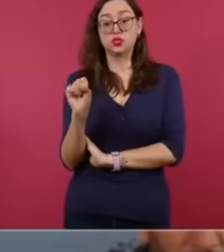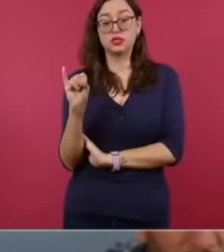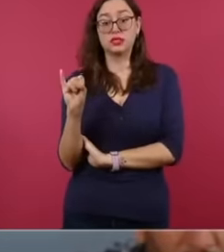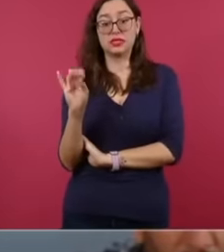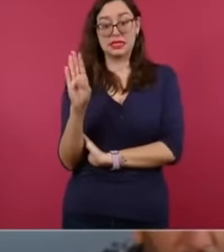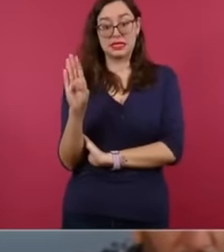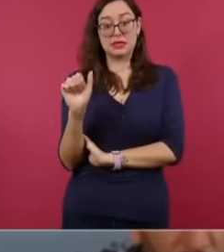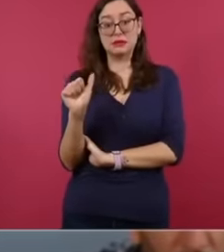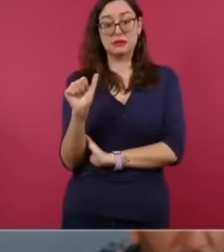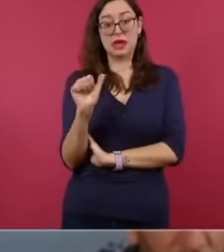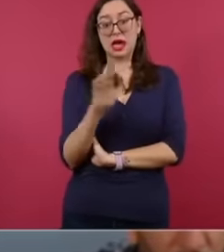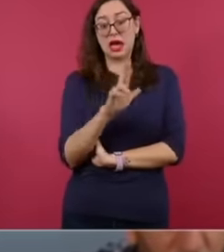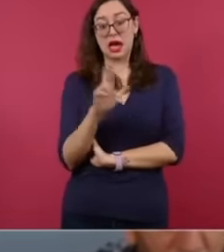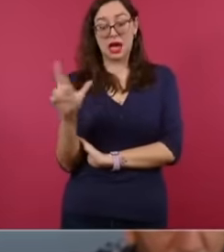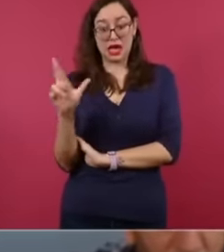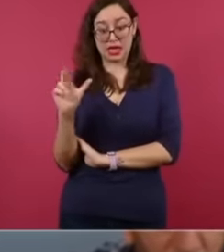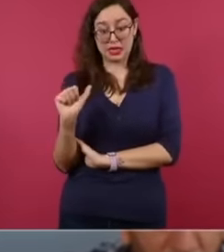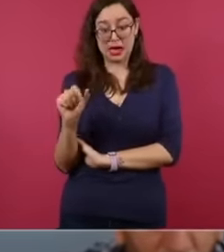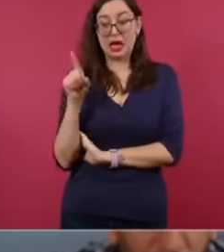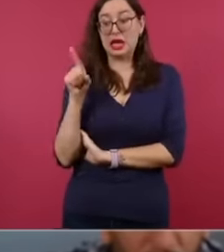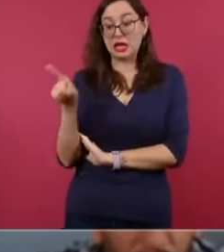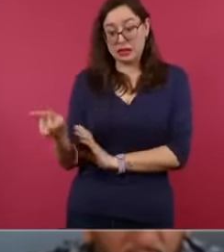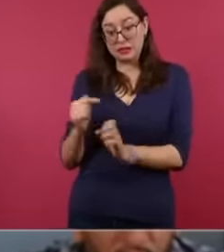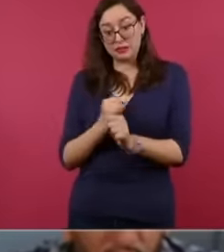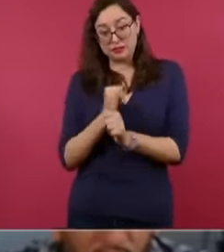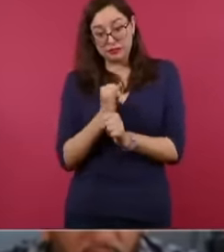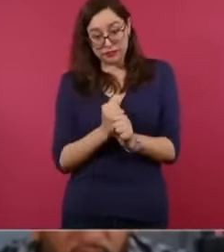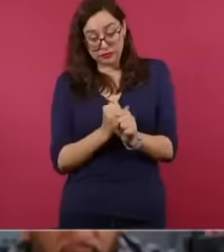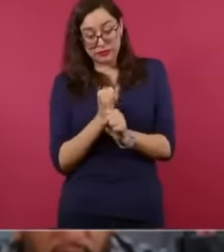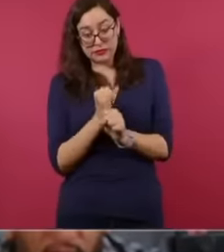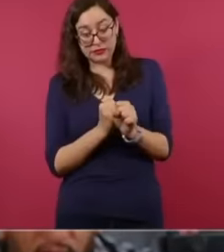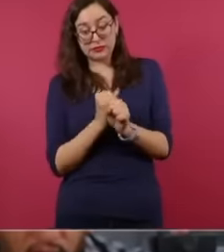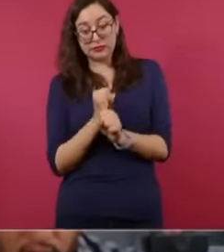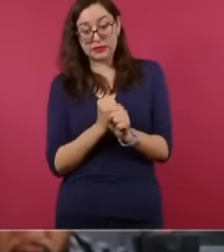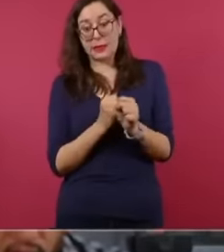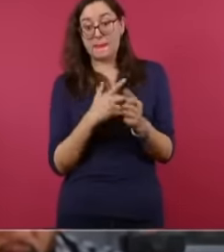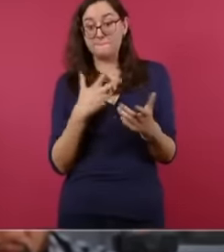investigador, acaba de sacar un reportaje sobre la estafa,